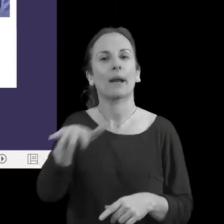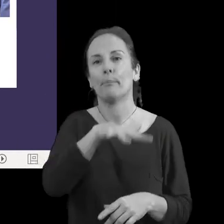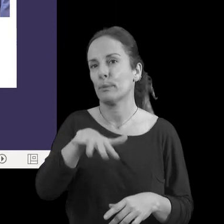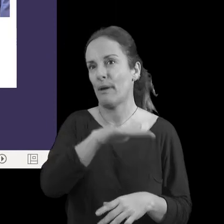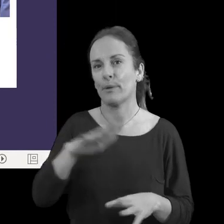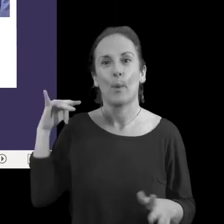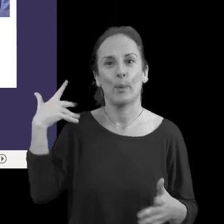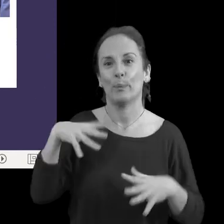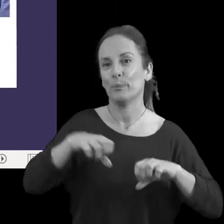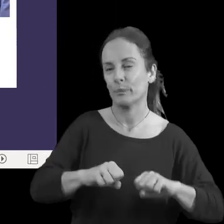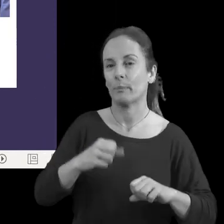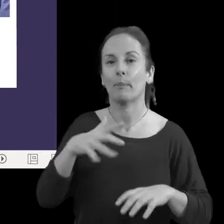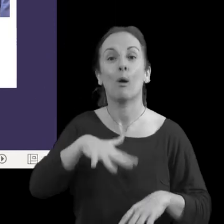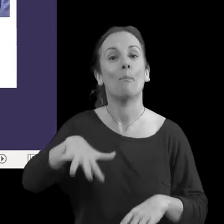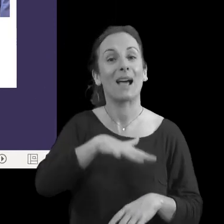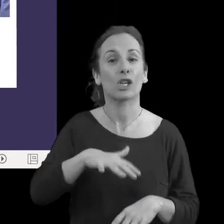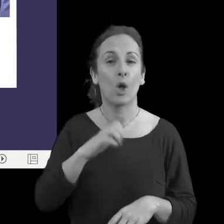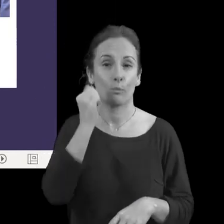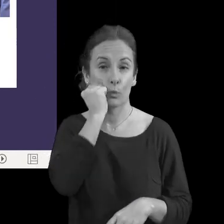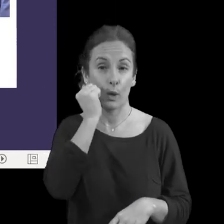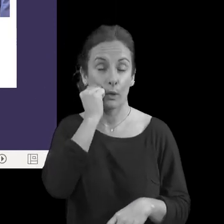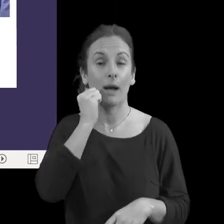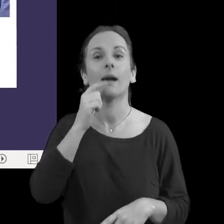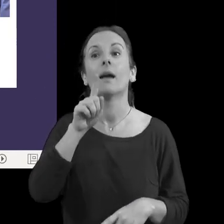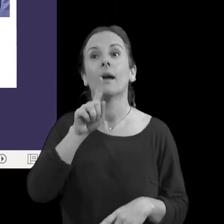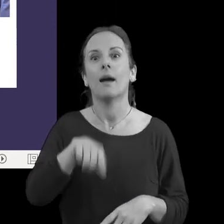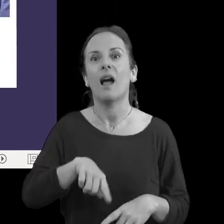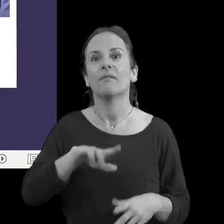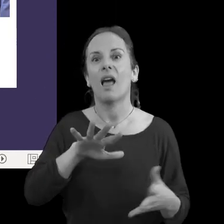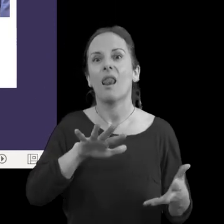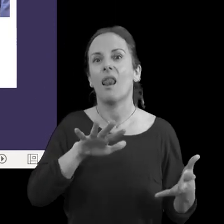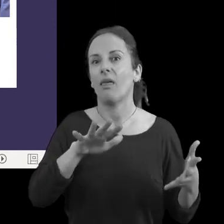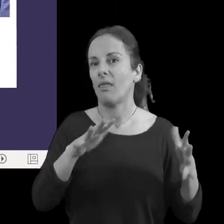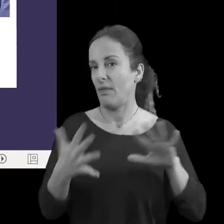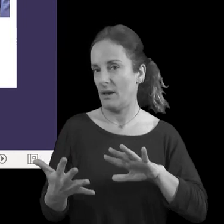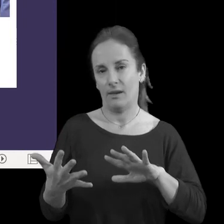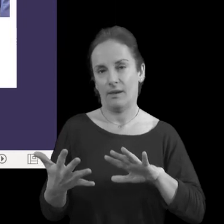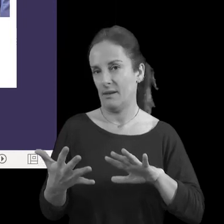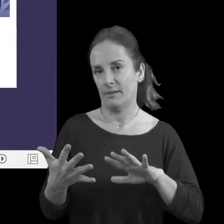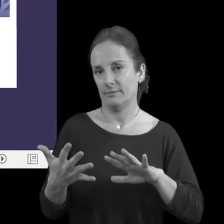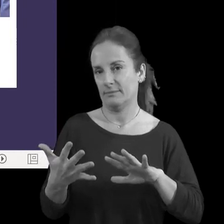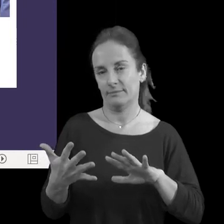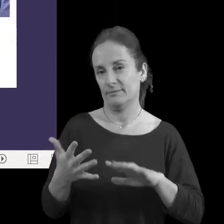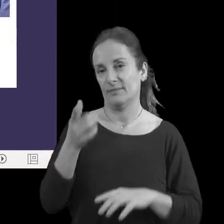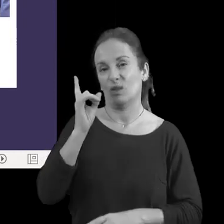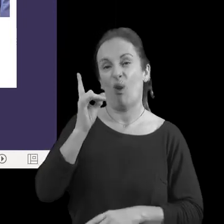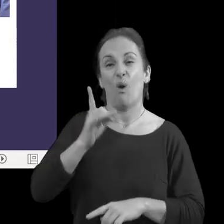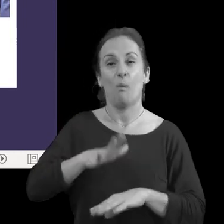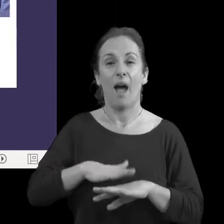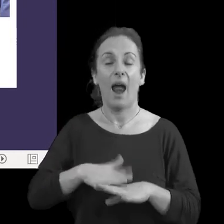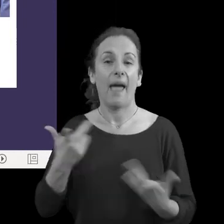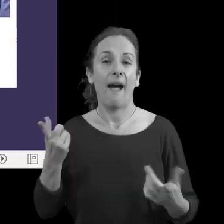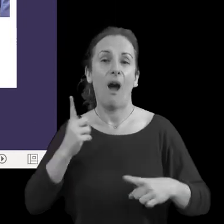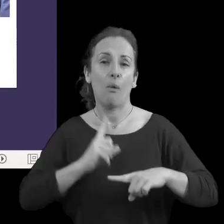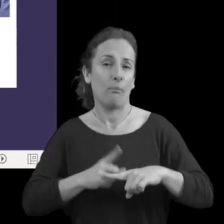barrio de Chueca, ¿no? Pues se hayan convertido en espacios que son nada, pues para el público